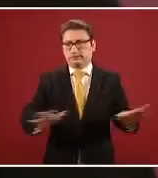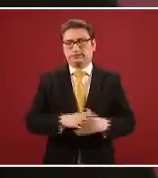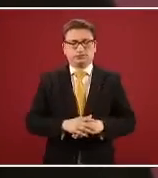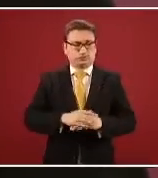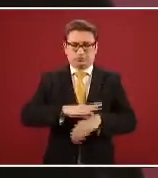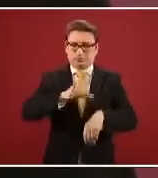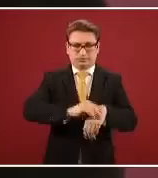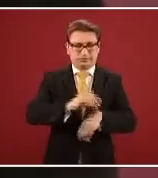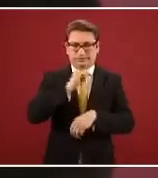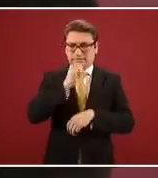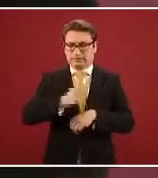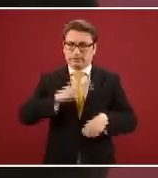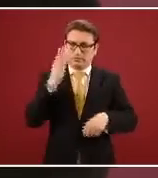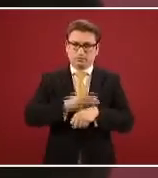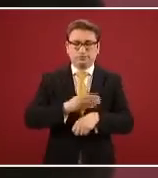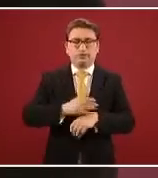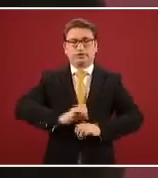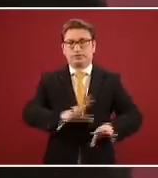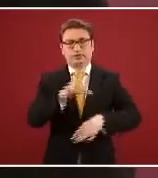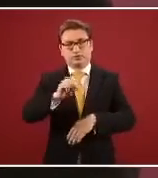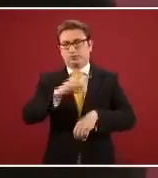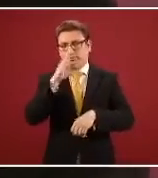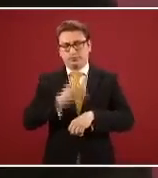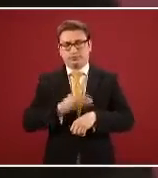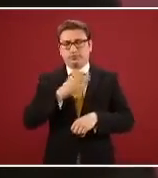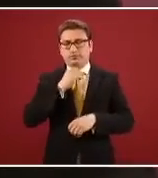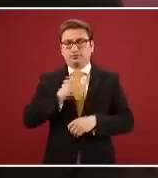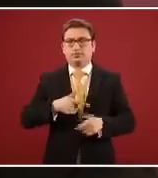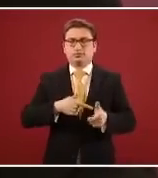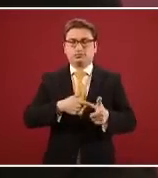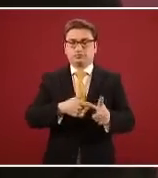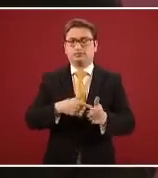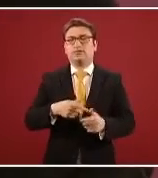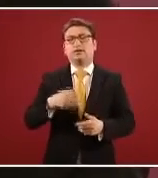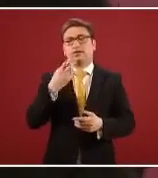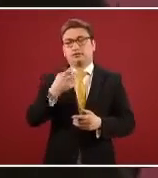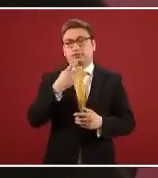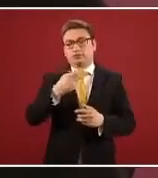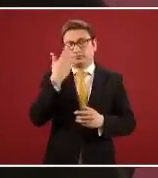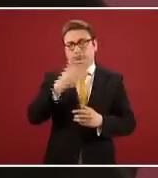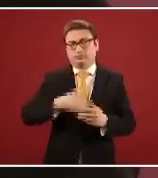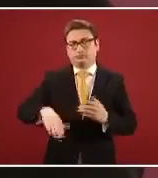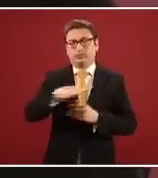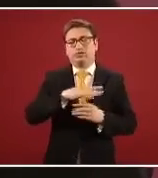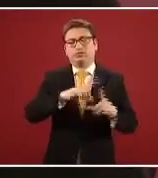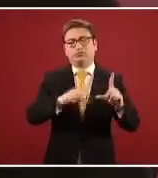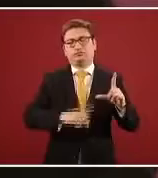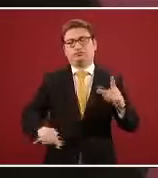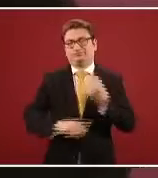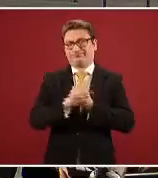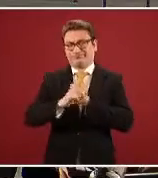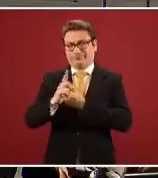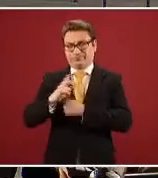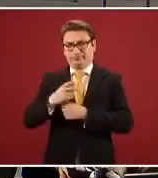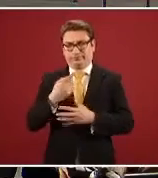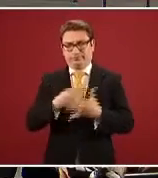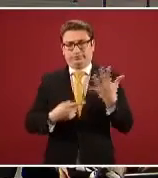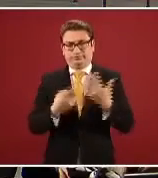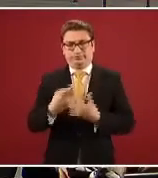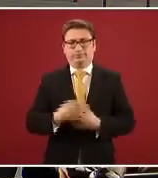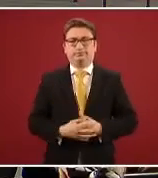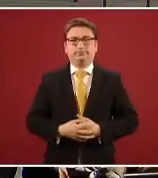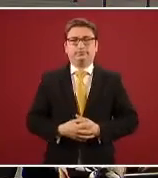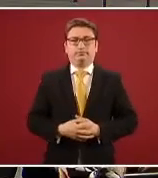impunidad. El combate a la corrupción política que ha generado una gran cantidad de males para la sociedad mexicana. Adelante, por